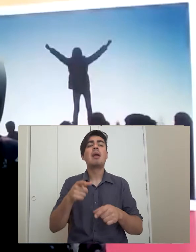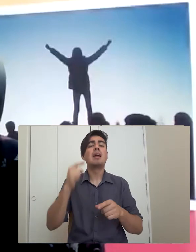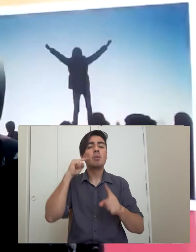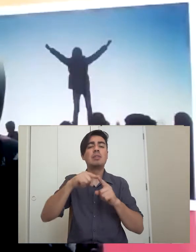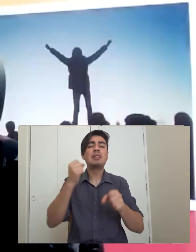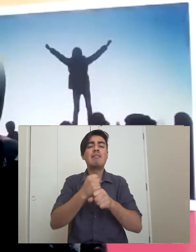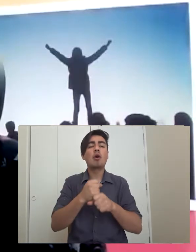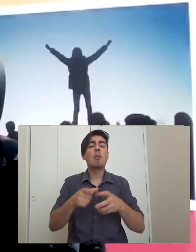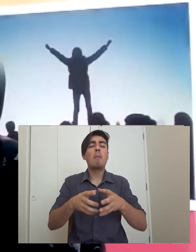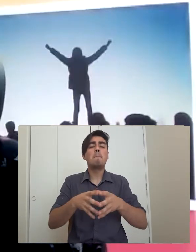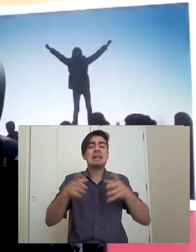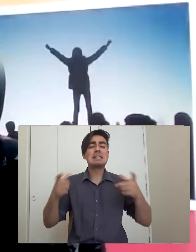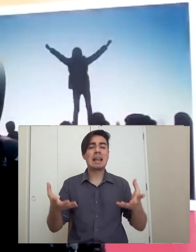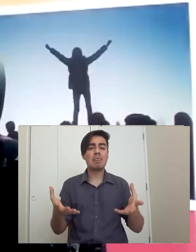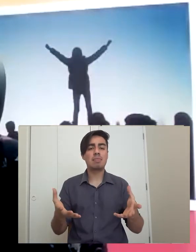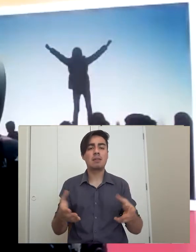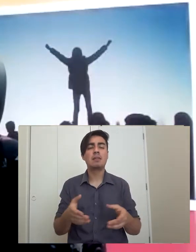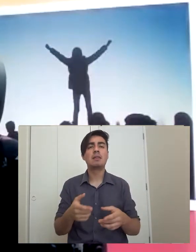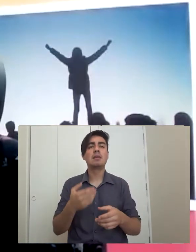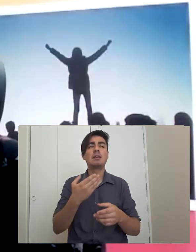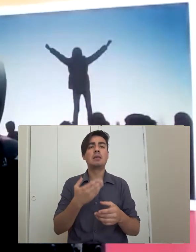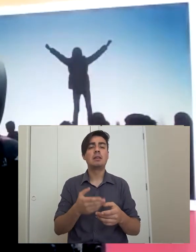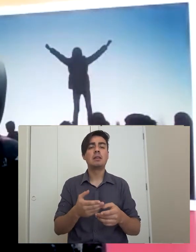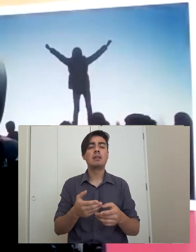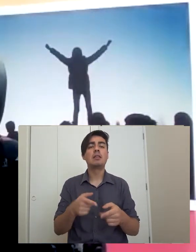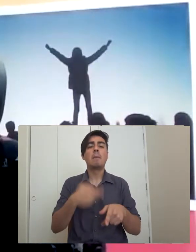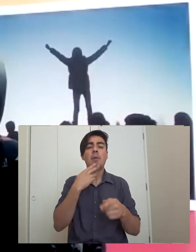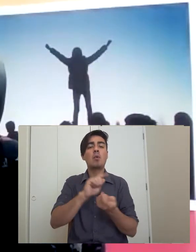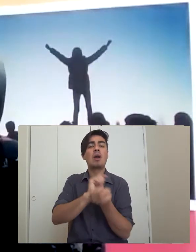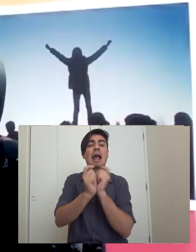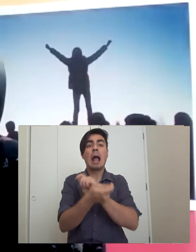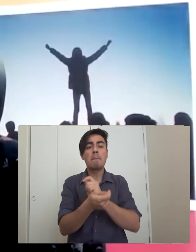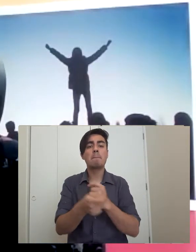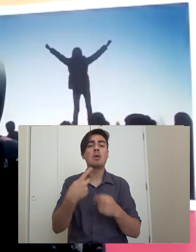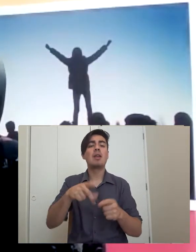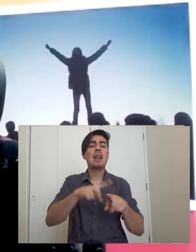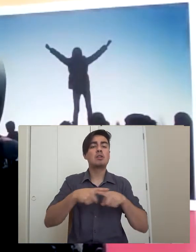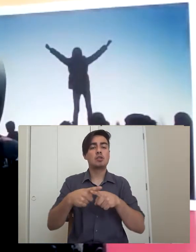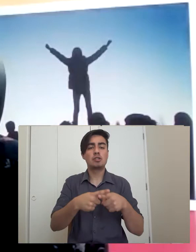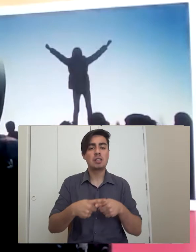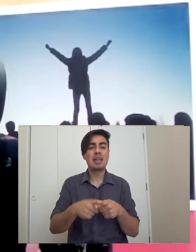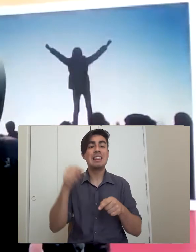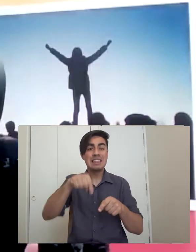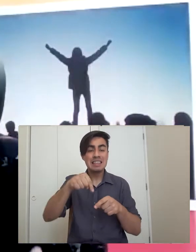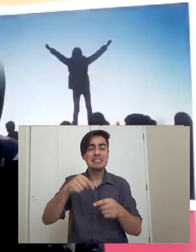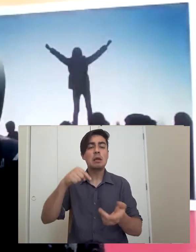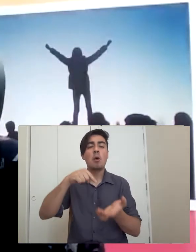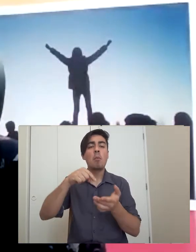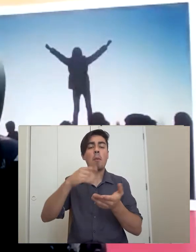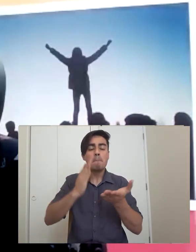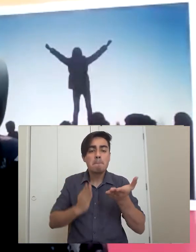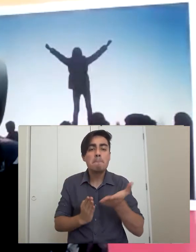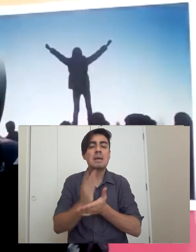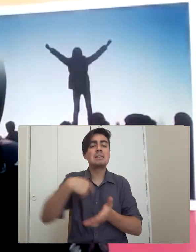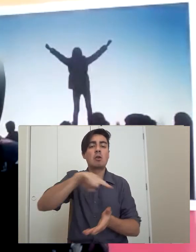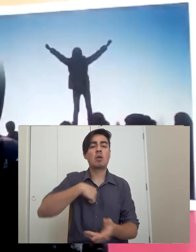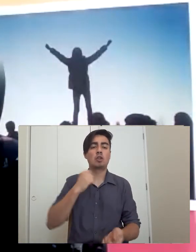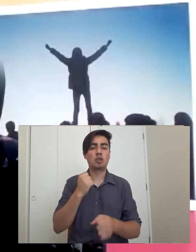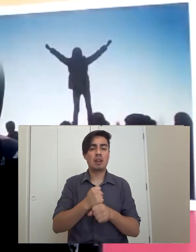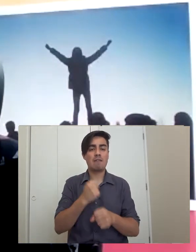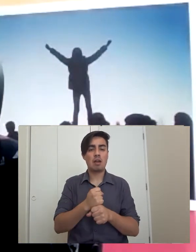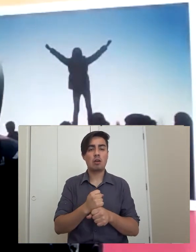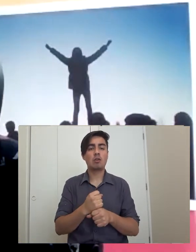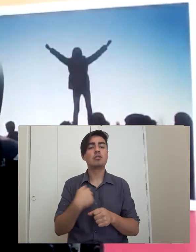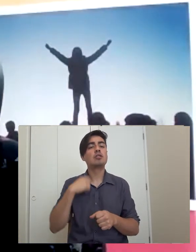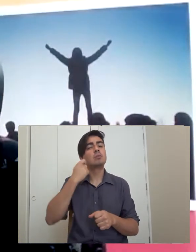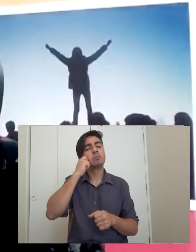y radicalización de la sociedad. Ese es el punto de inicio de nuestro trabajo y creemos que la